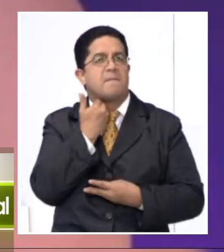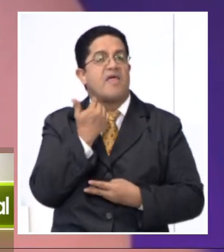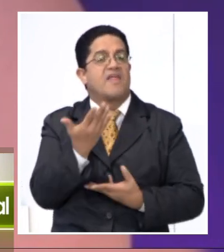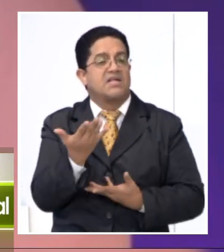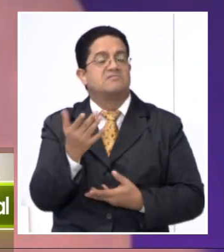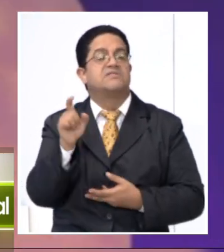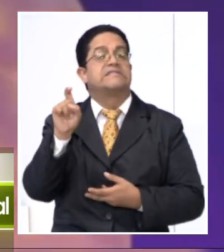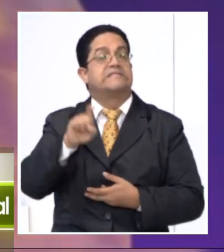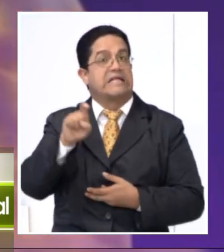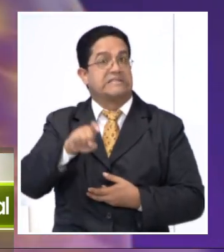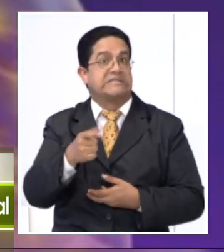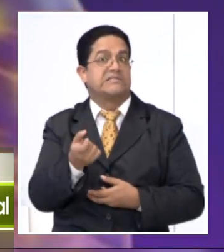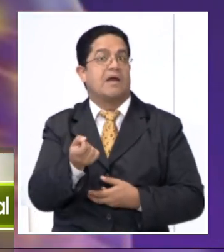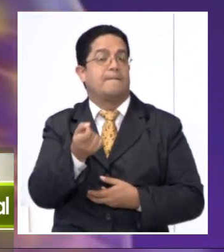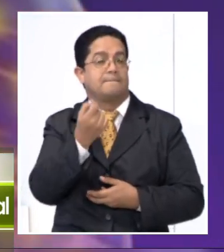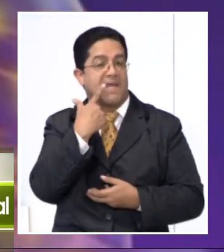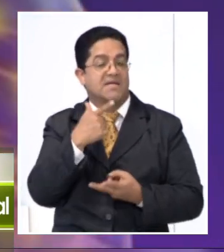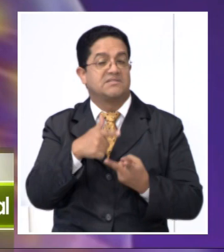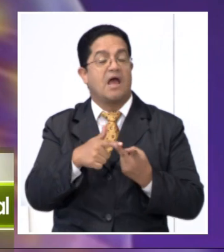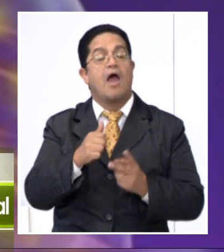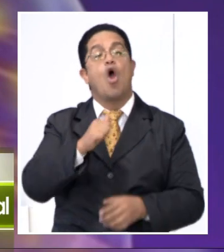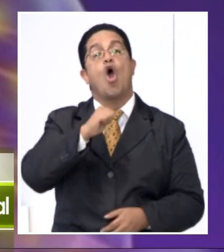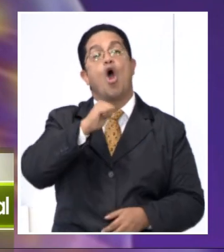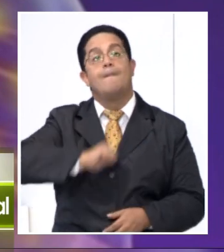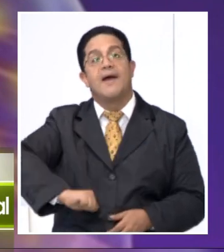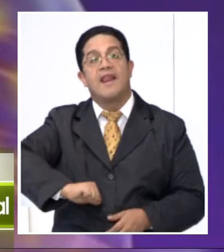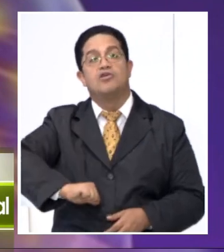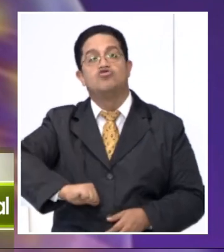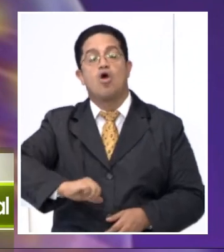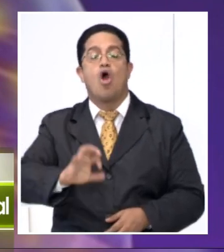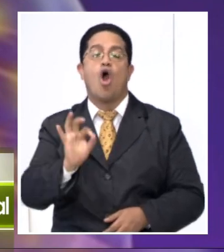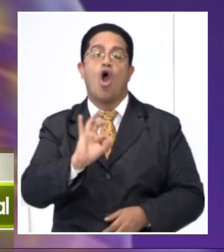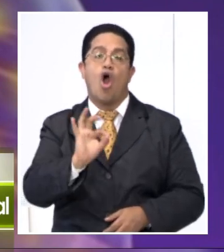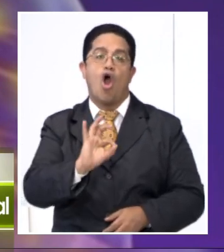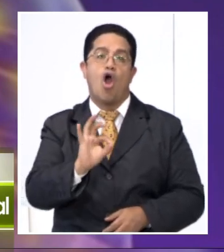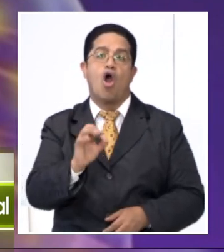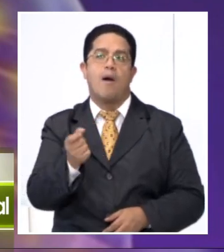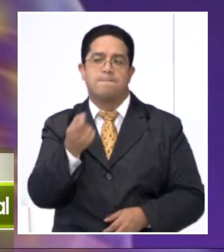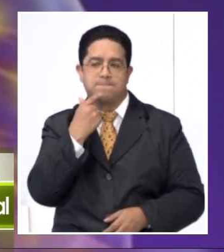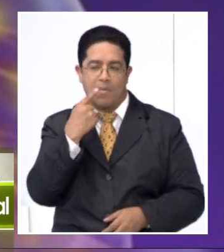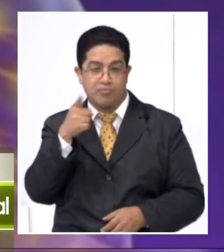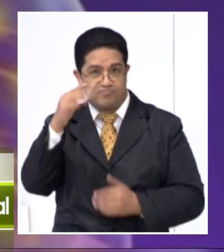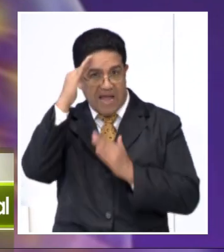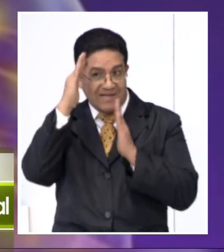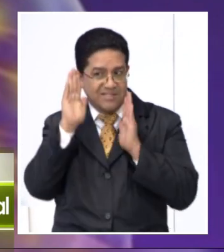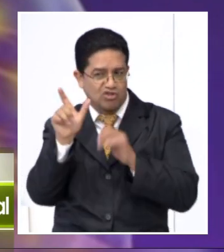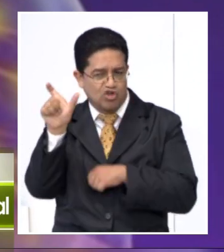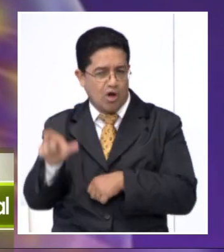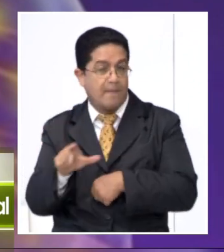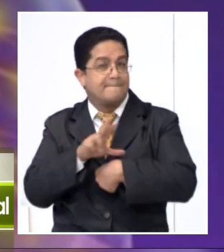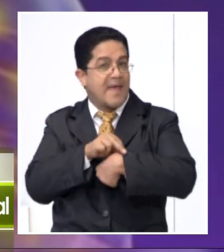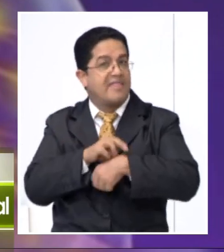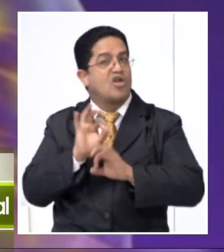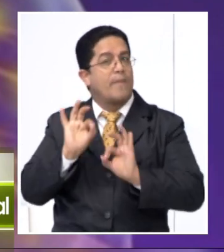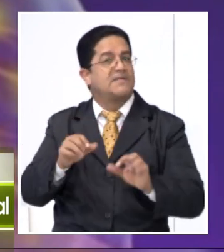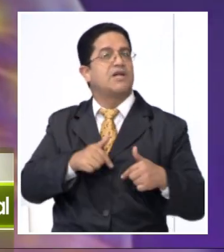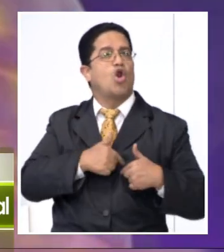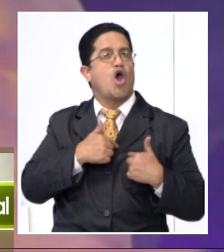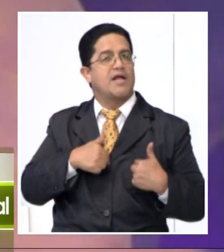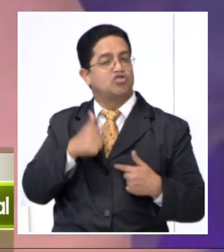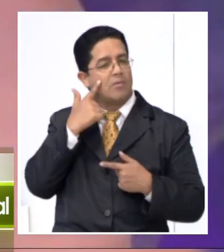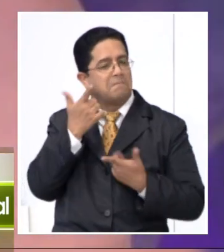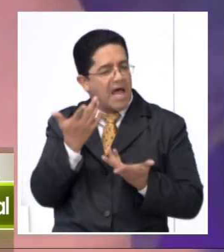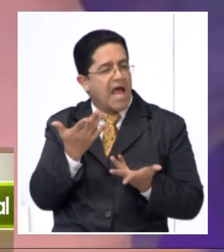requerir medicación, intervención quirúrgica o tratamiento continuo por un cardiólogo pediatra para que este dolor no sea